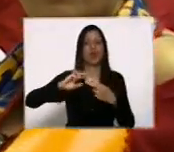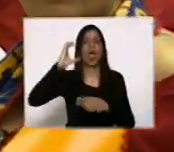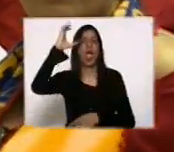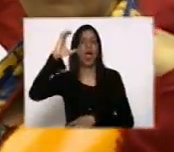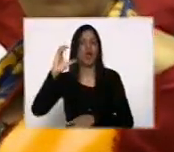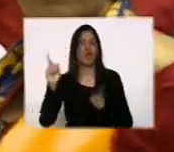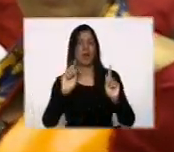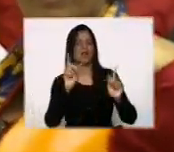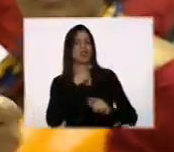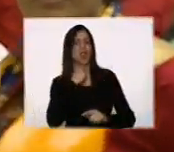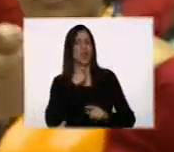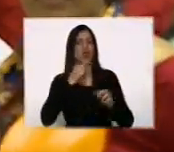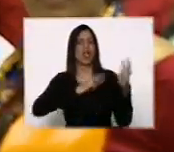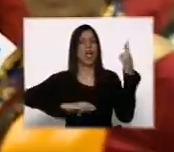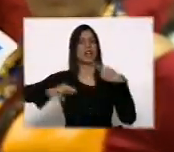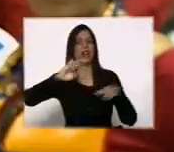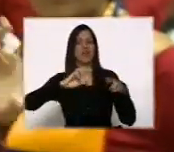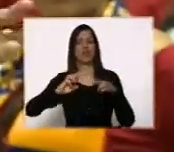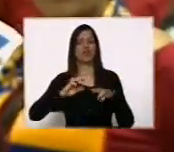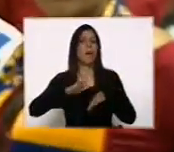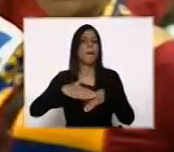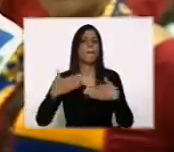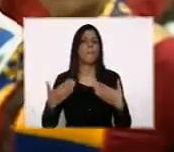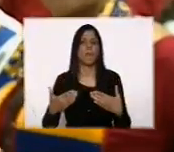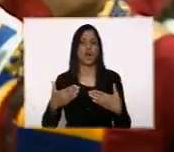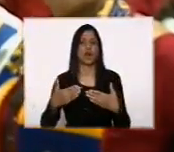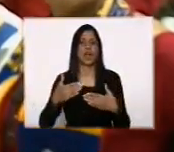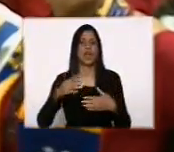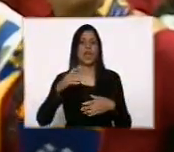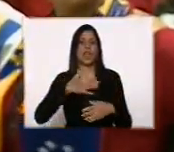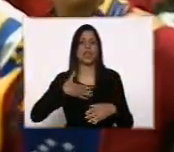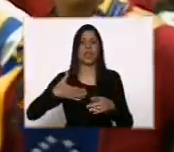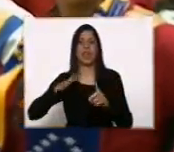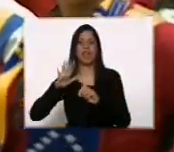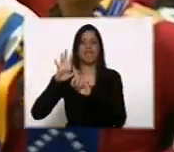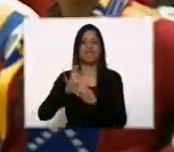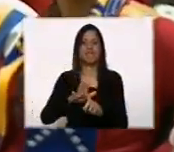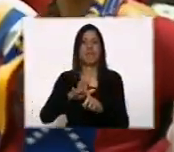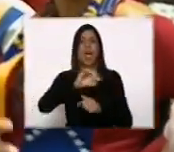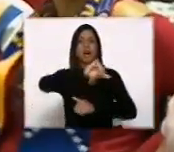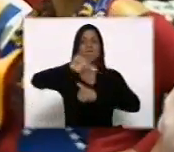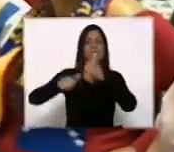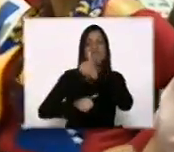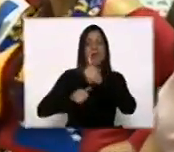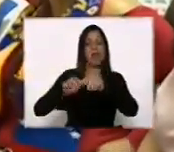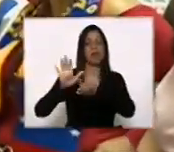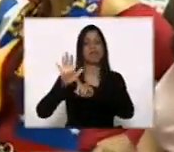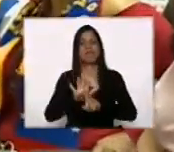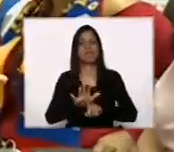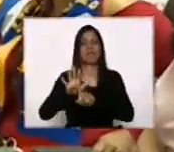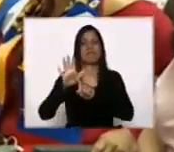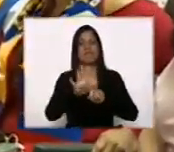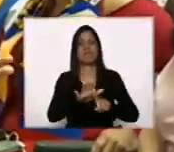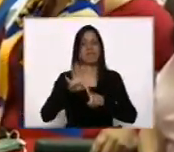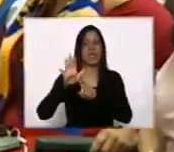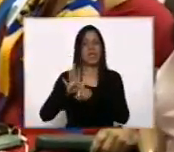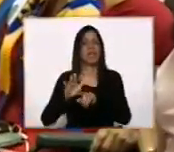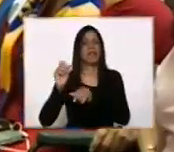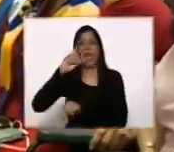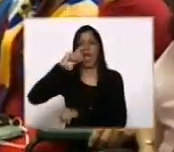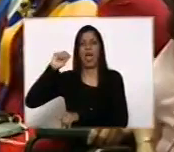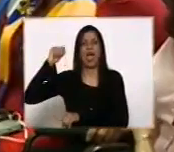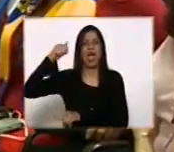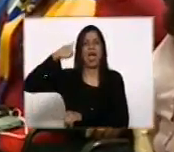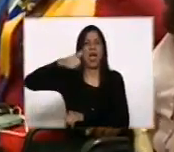acuerdo, porque quieren excluirnos al pueblo, a la gente que nunca se nos ha dado la oportunidad.